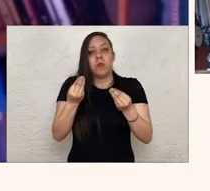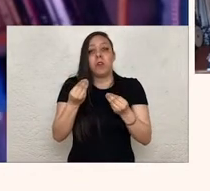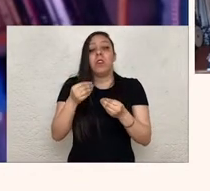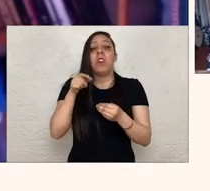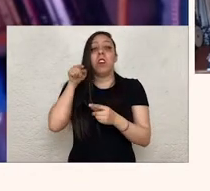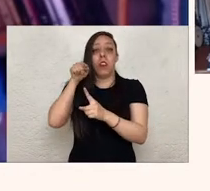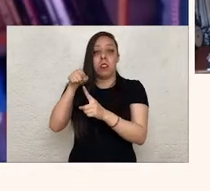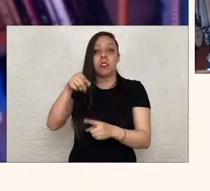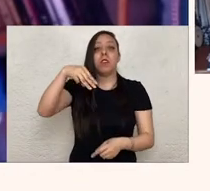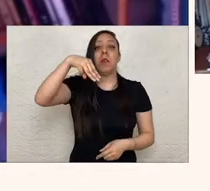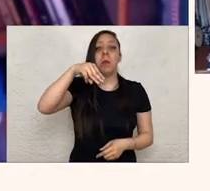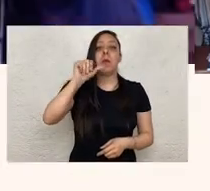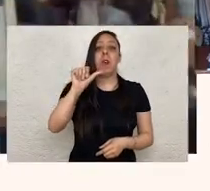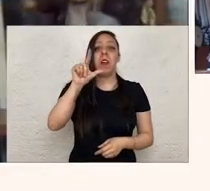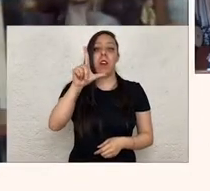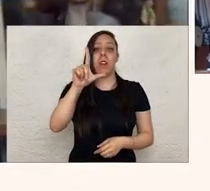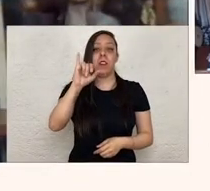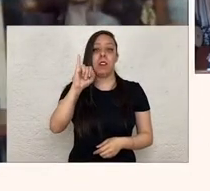Marina, la Malinche?